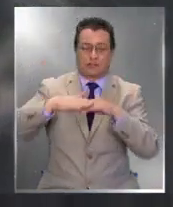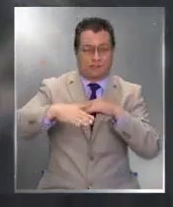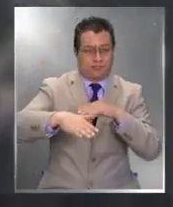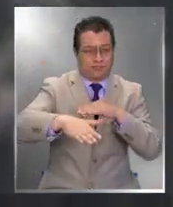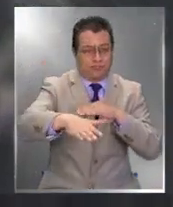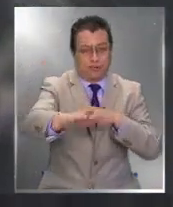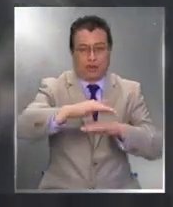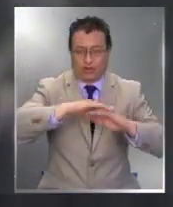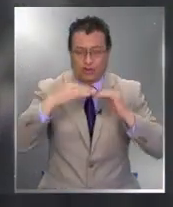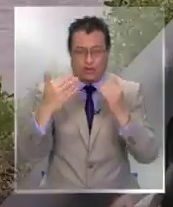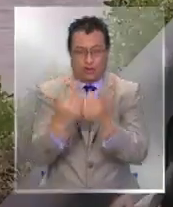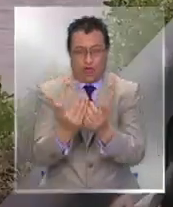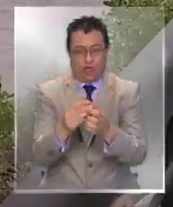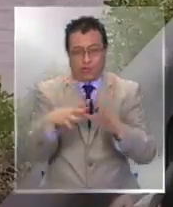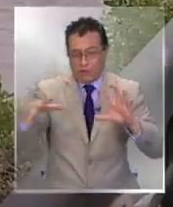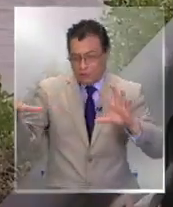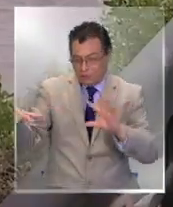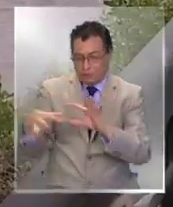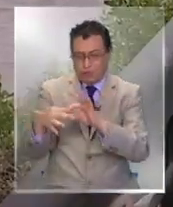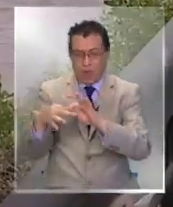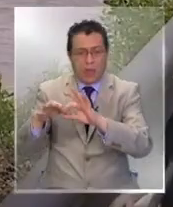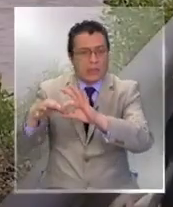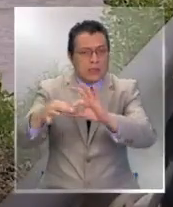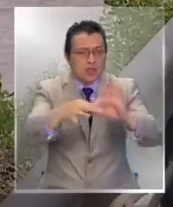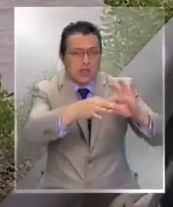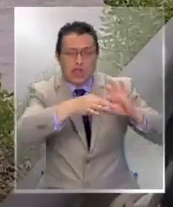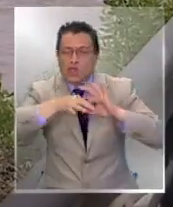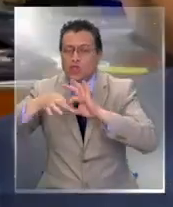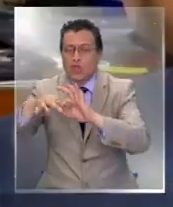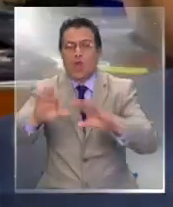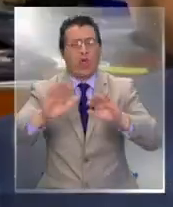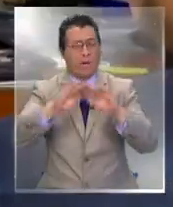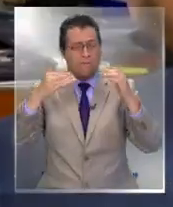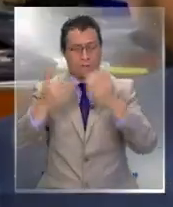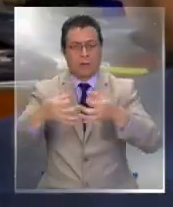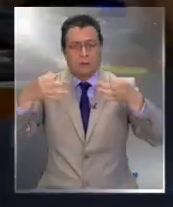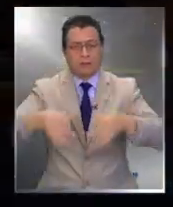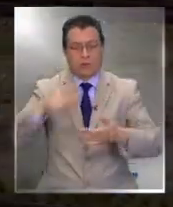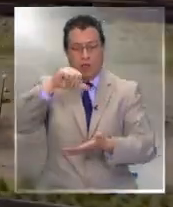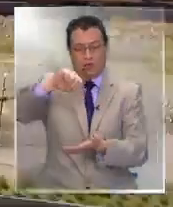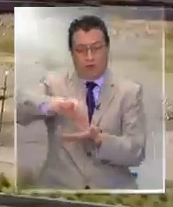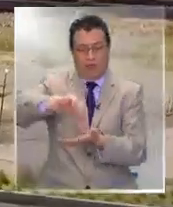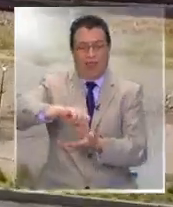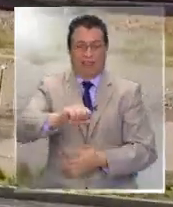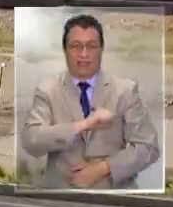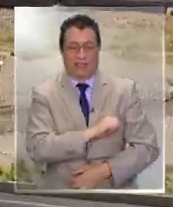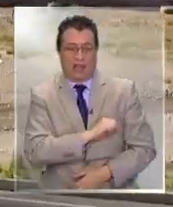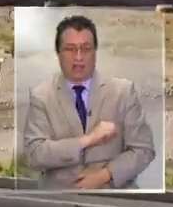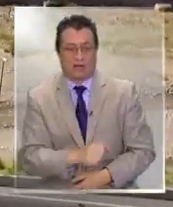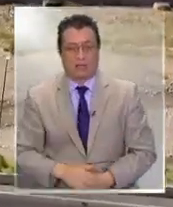la comunión y la coherencia que tiene que tener con una ciudad como Santiago.